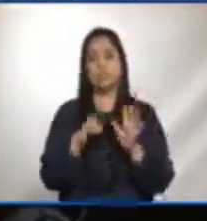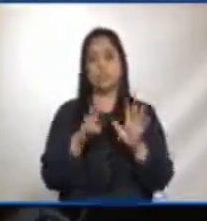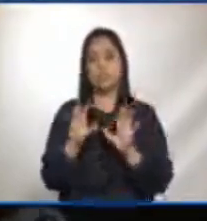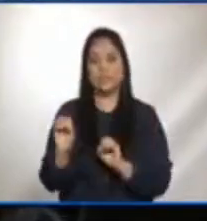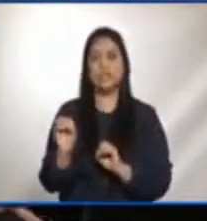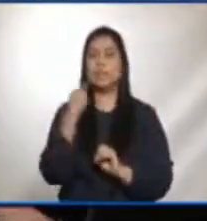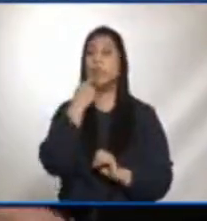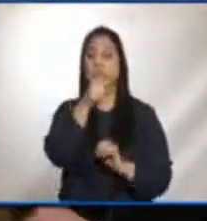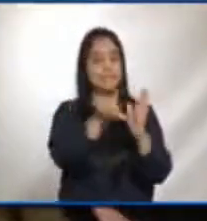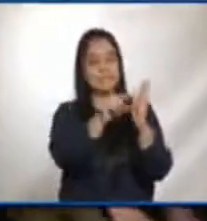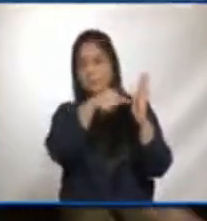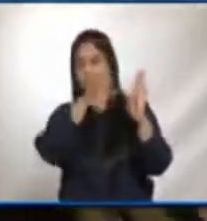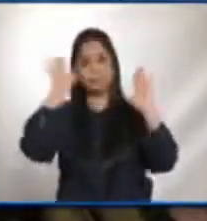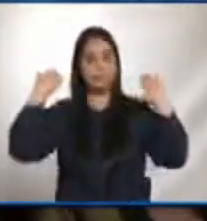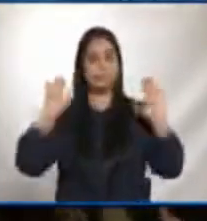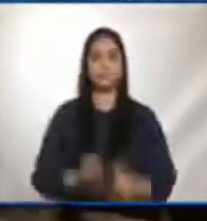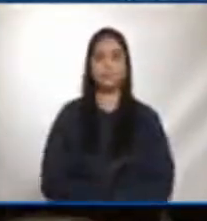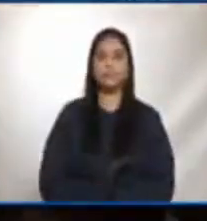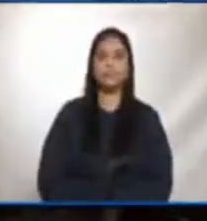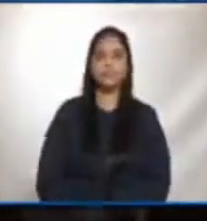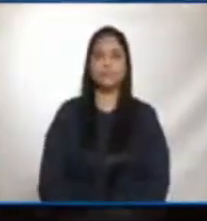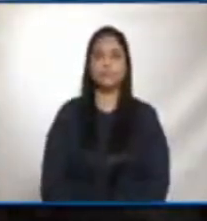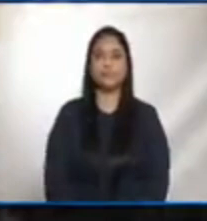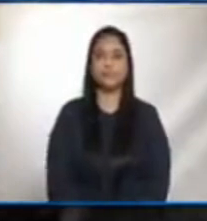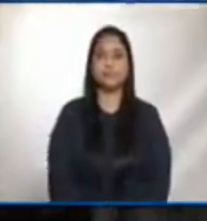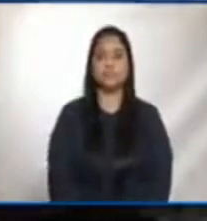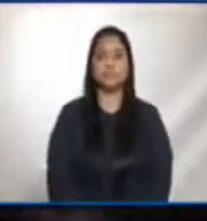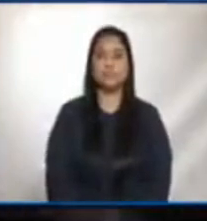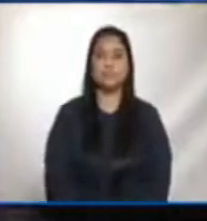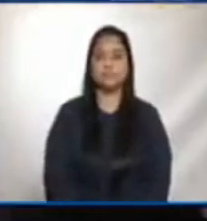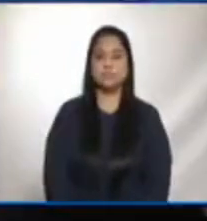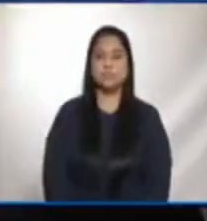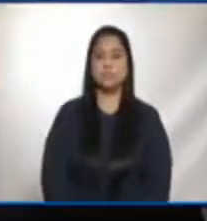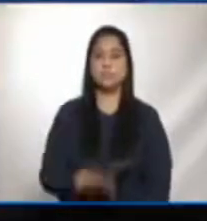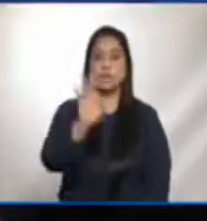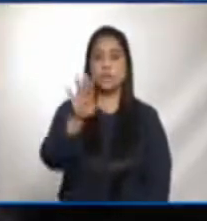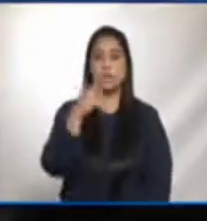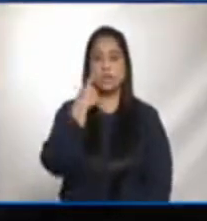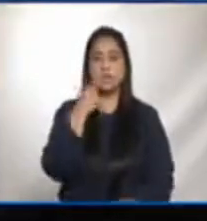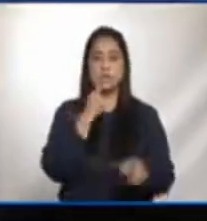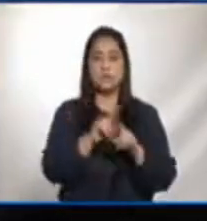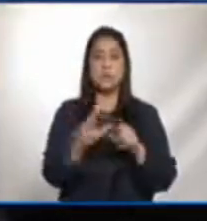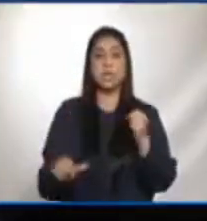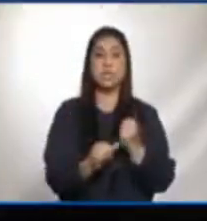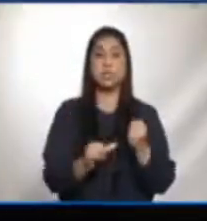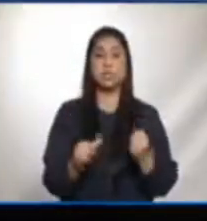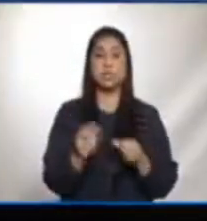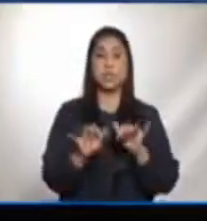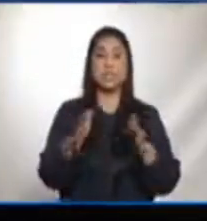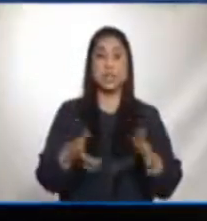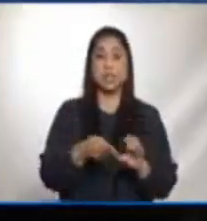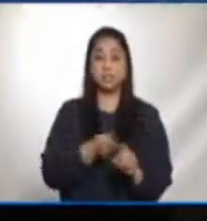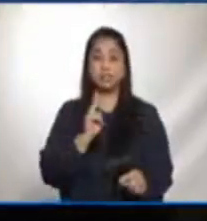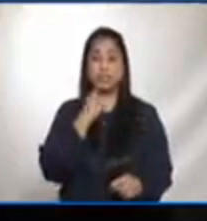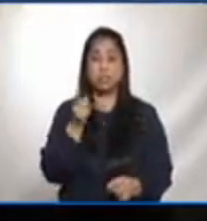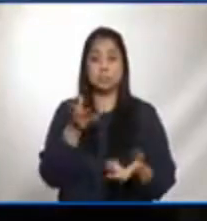la Constitución. Presidente, su postura ante la compra en relación al allanamiento que se hizo con el subsecretario Giorgio Bruni. Pues